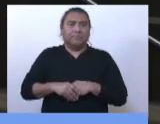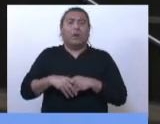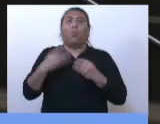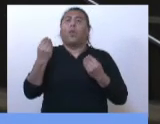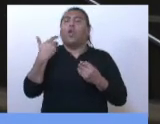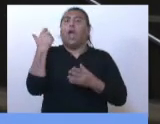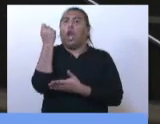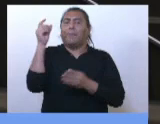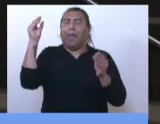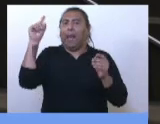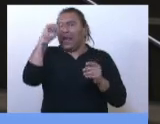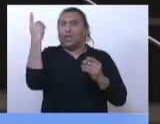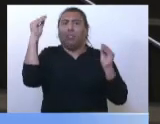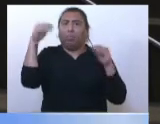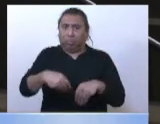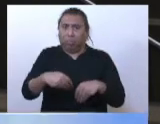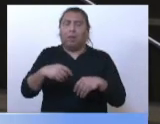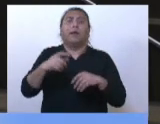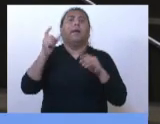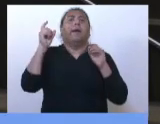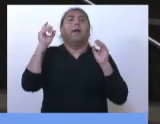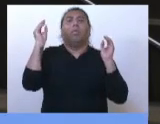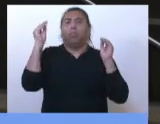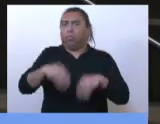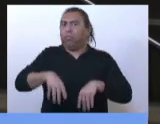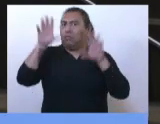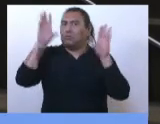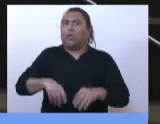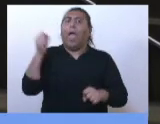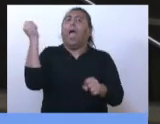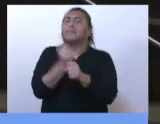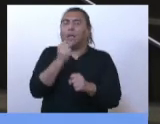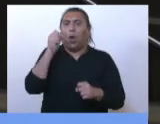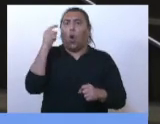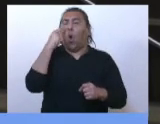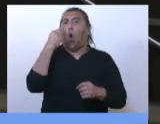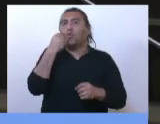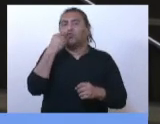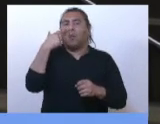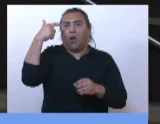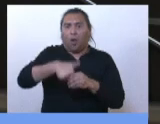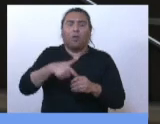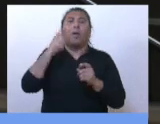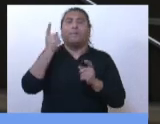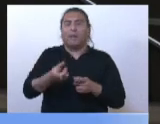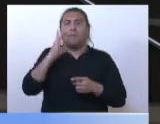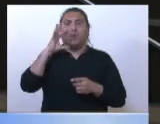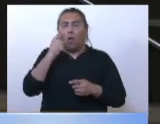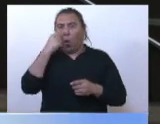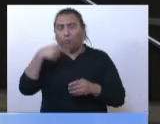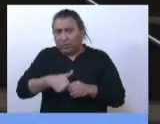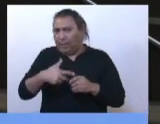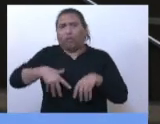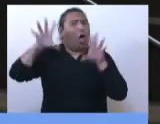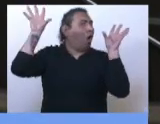economía nacional sé que tú básica hasta el consumo de combustible y de los biocombustibles y de todo seca de todo